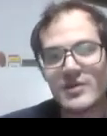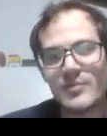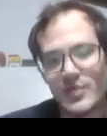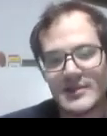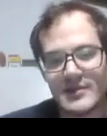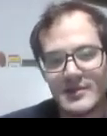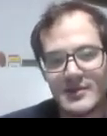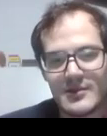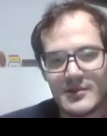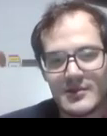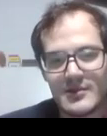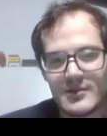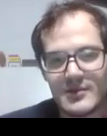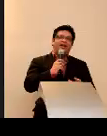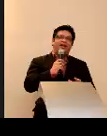lo que importa.